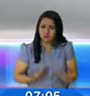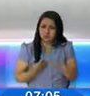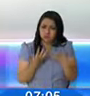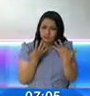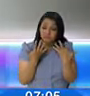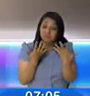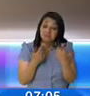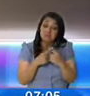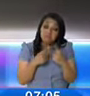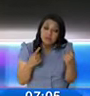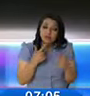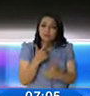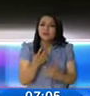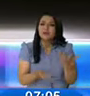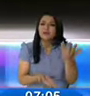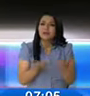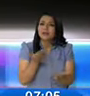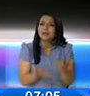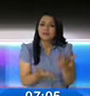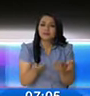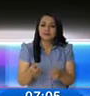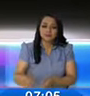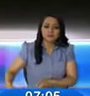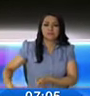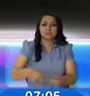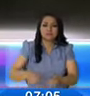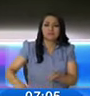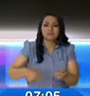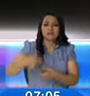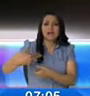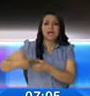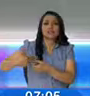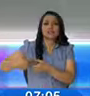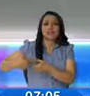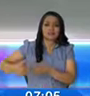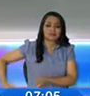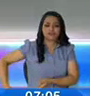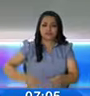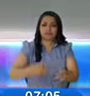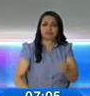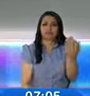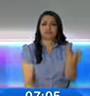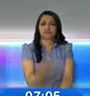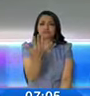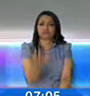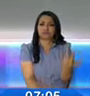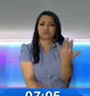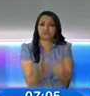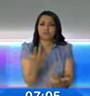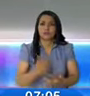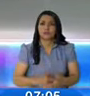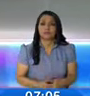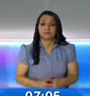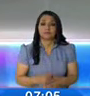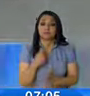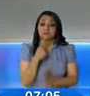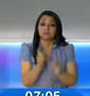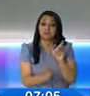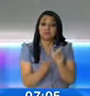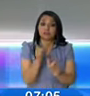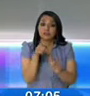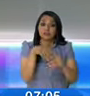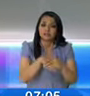manera extraoficial que al parecer les echaron gasolina y les prendieron fuego. Aparentemente estas personas habían